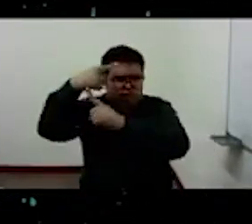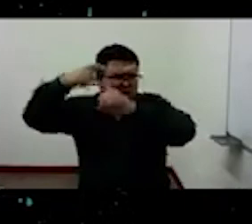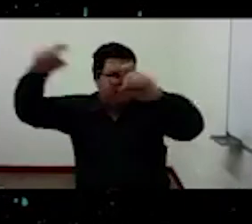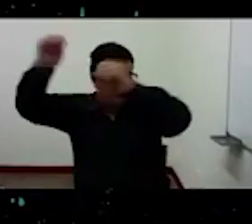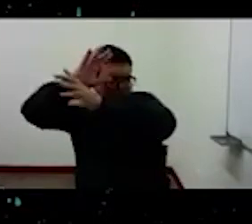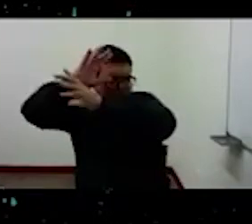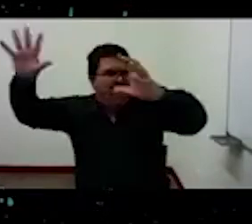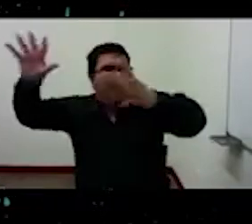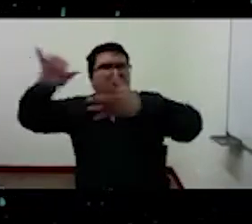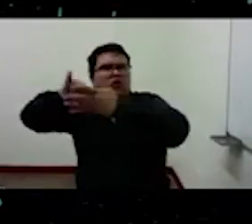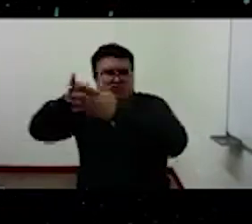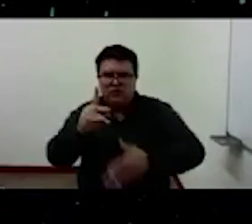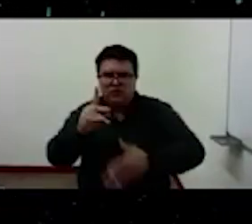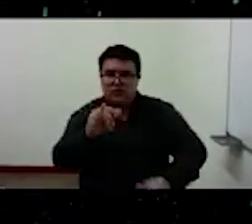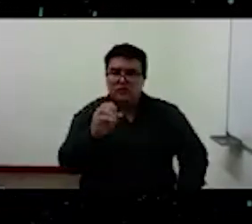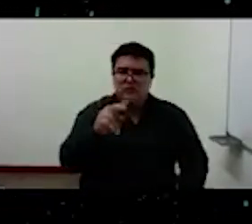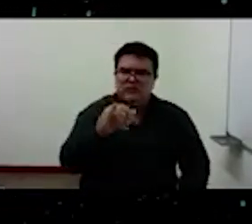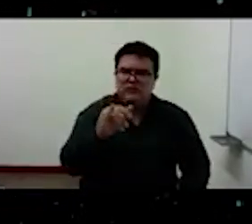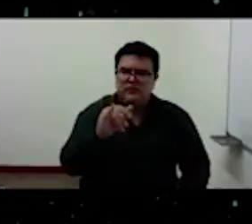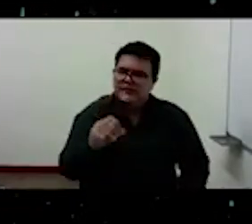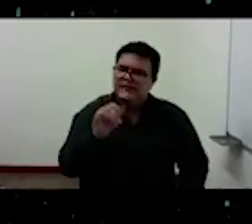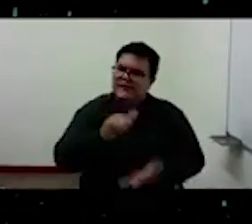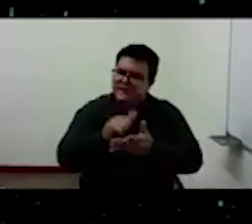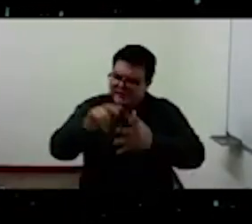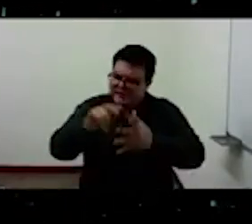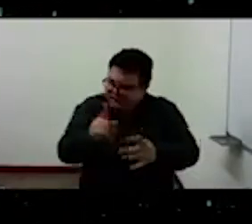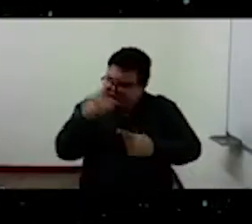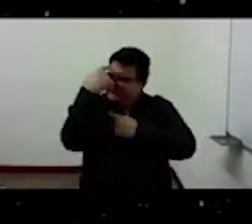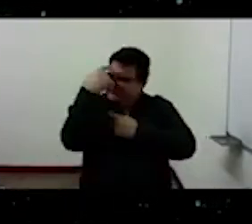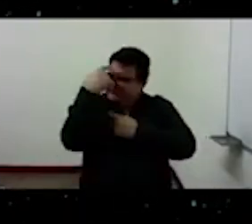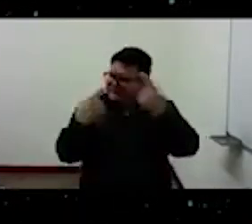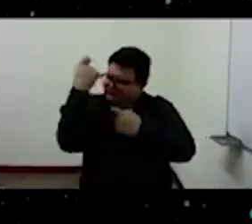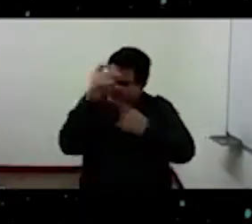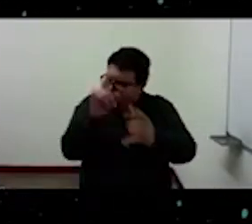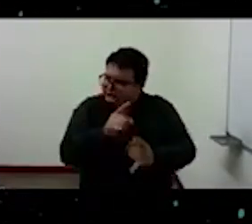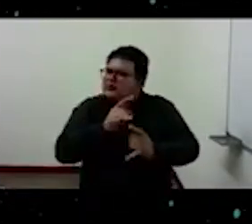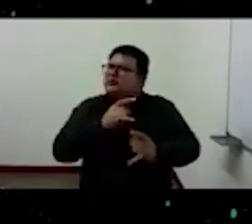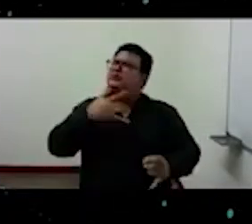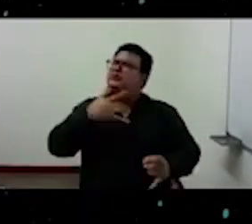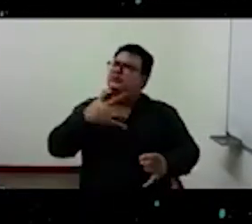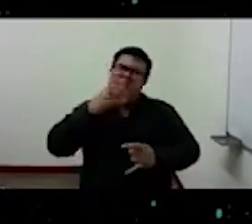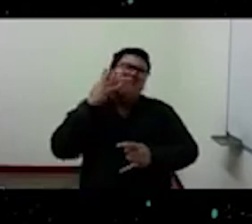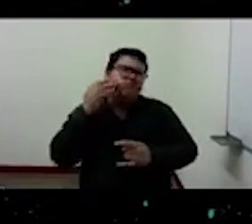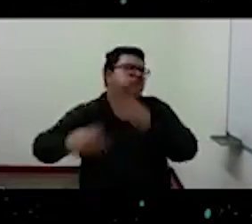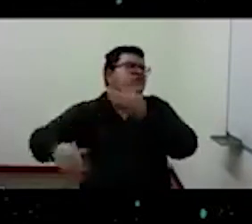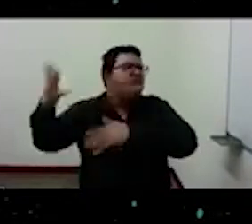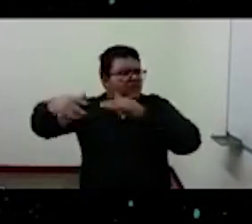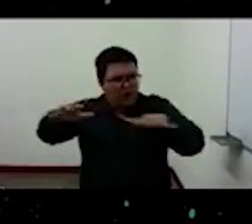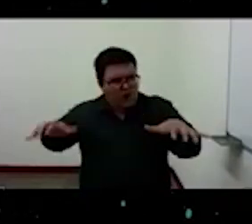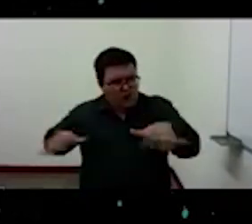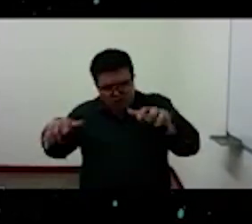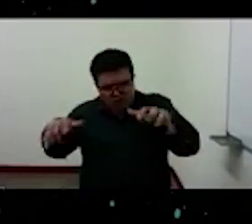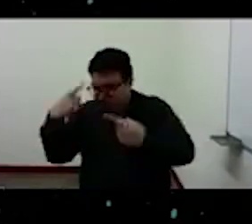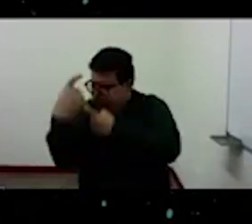el Dioniso que sufre de los misterios, el Dioniso que experimenta en sí los dolores de la individuación y de la cual